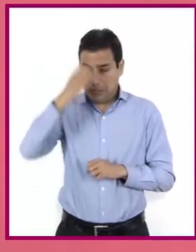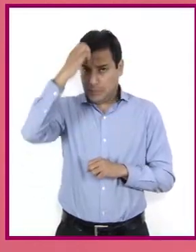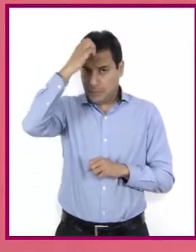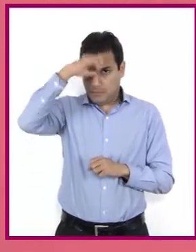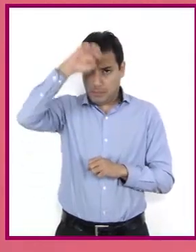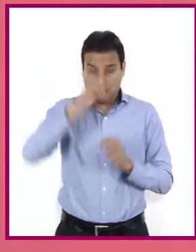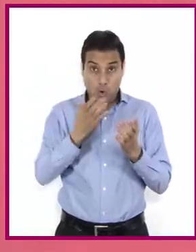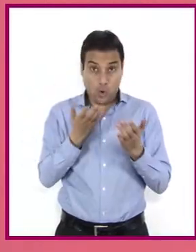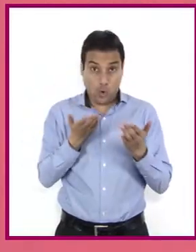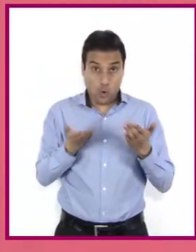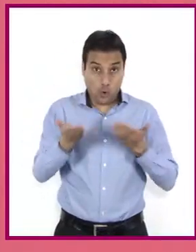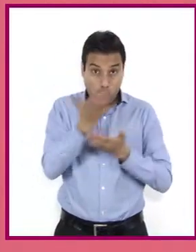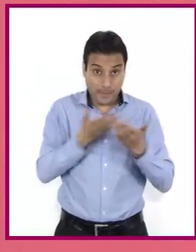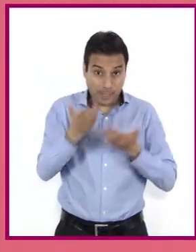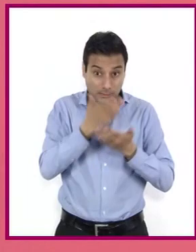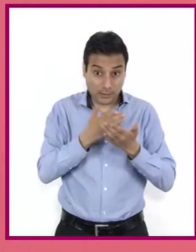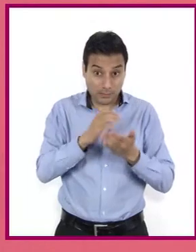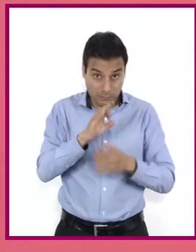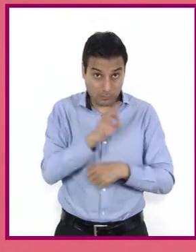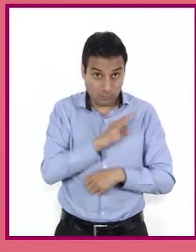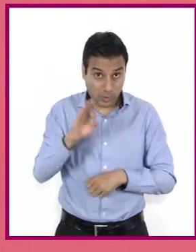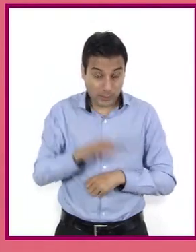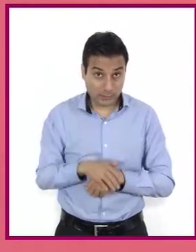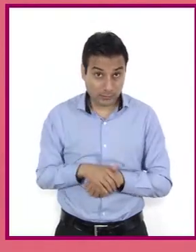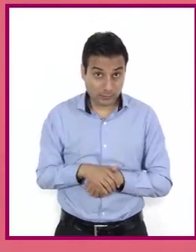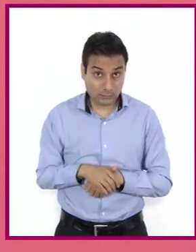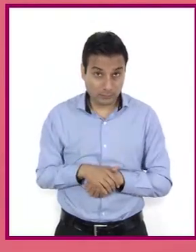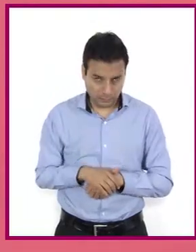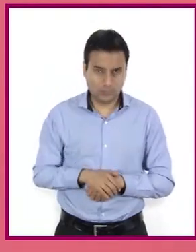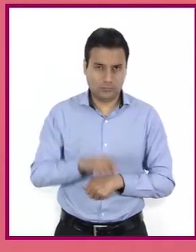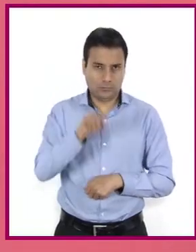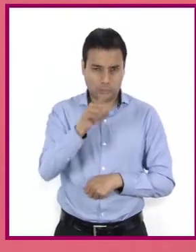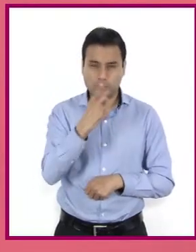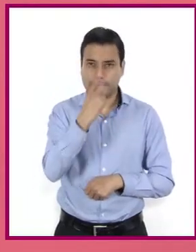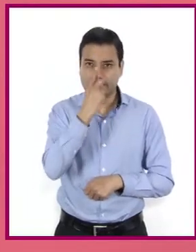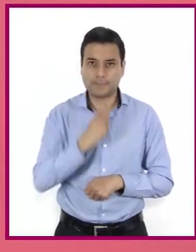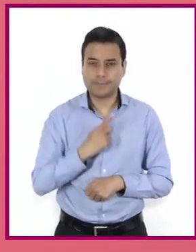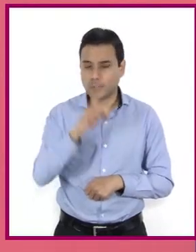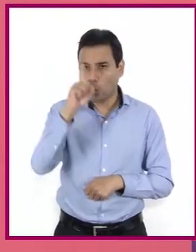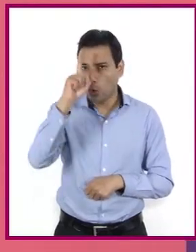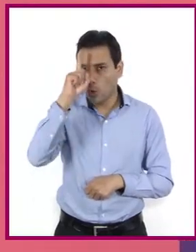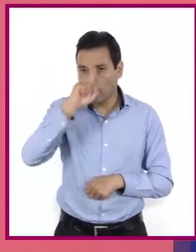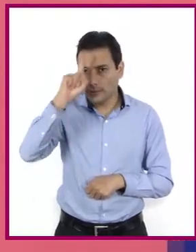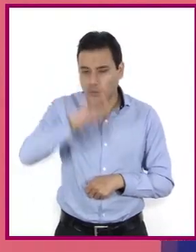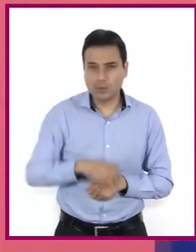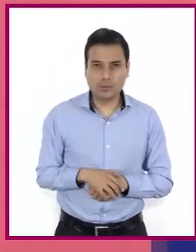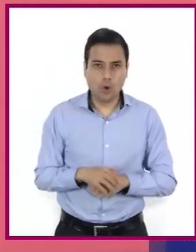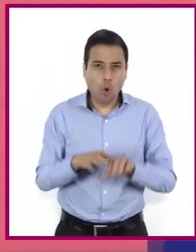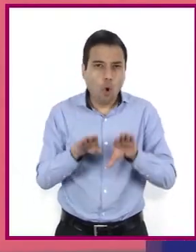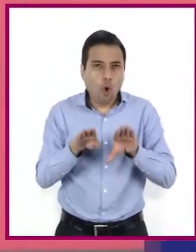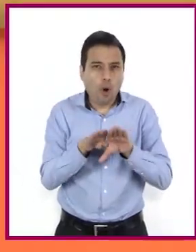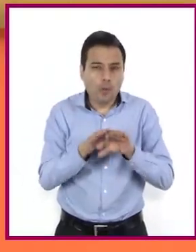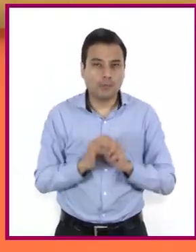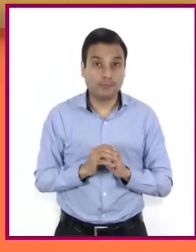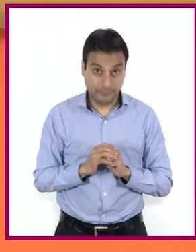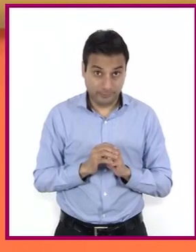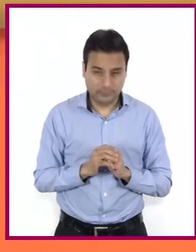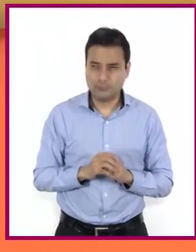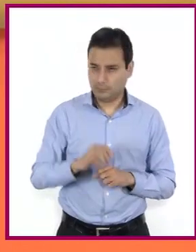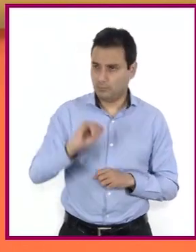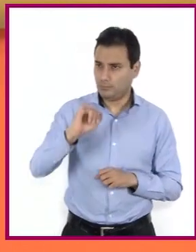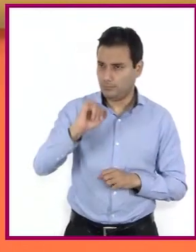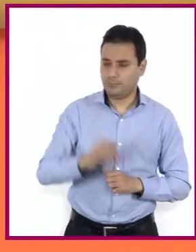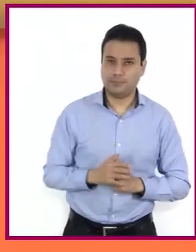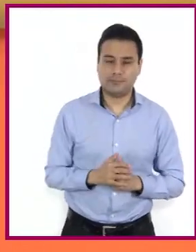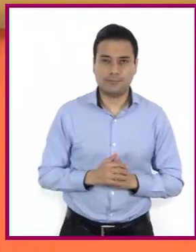del uso de la biblioteca para que nos oriente a mí y a las alumnas y alumnos sobre cómo realizar el seguimiento de una campaña. Claro que